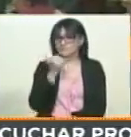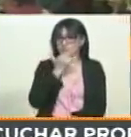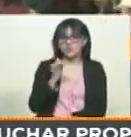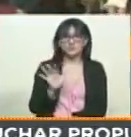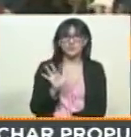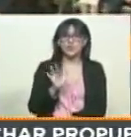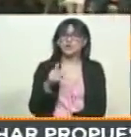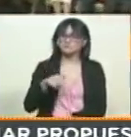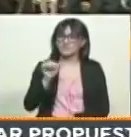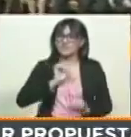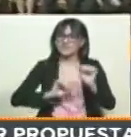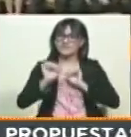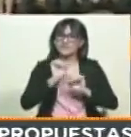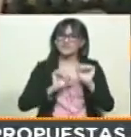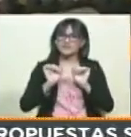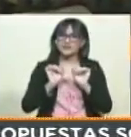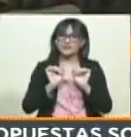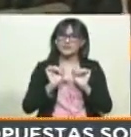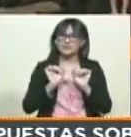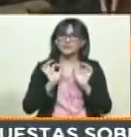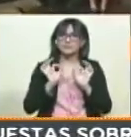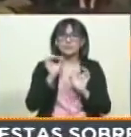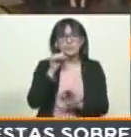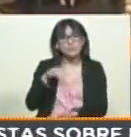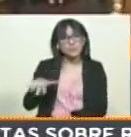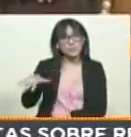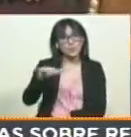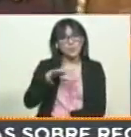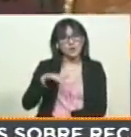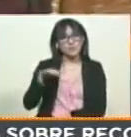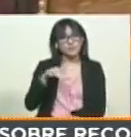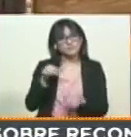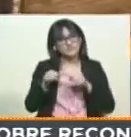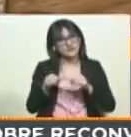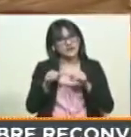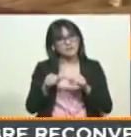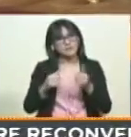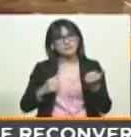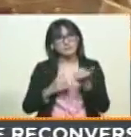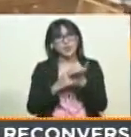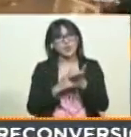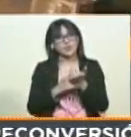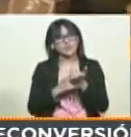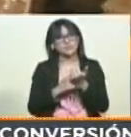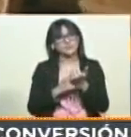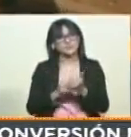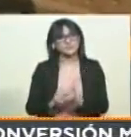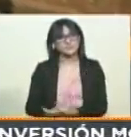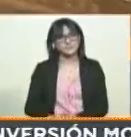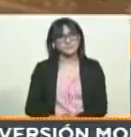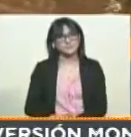estamos defendiendo una opción soberana de un pueblo y lo seguiremos haciendo.